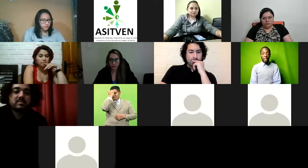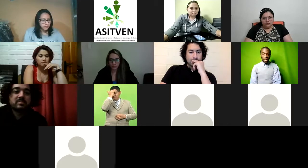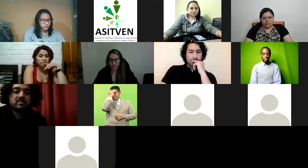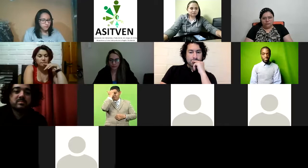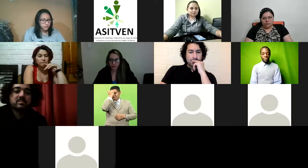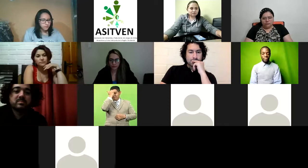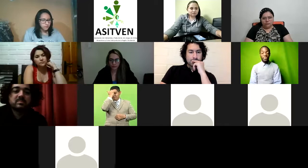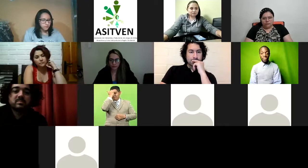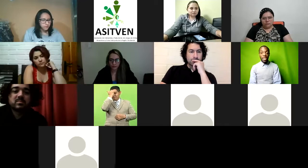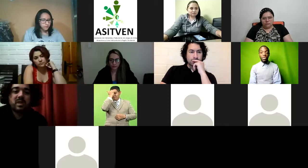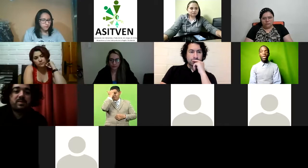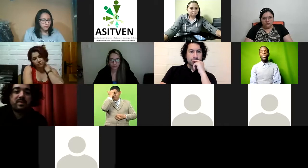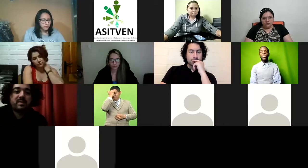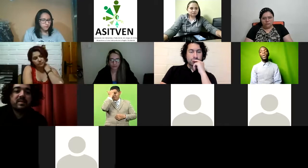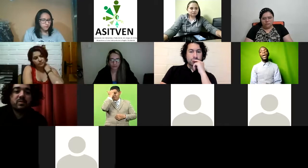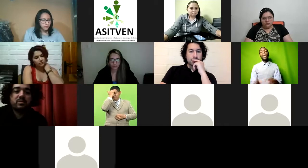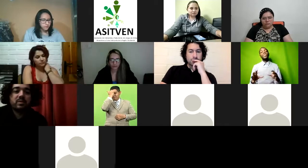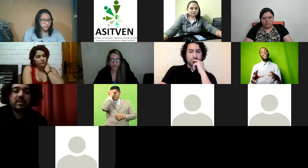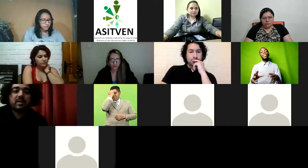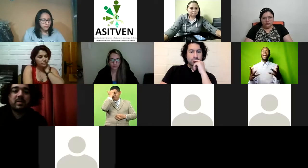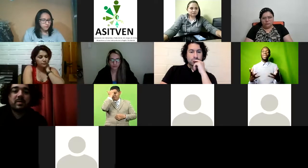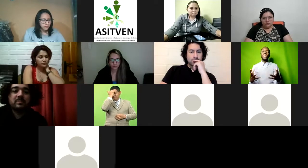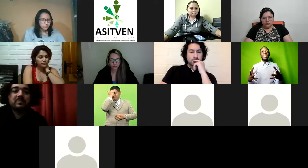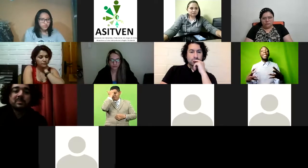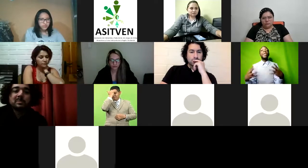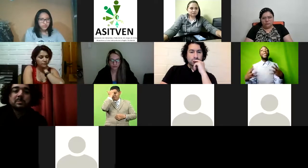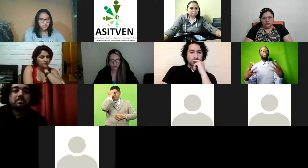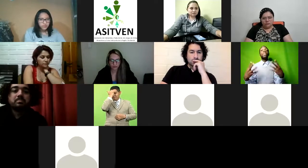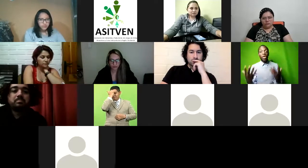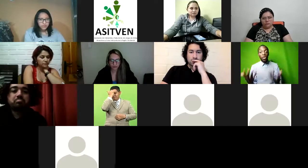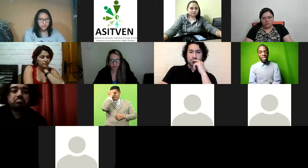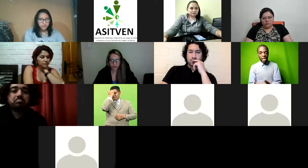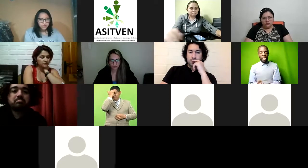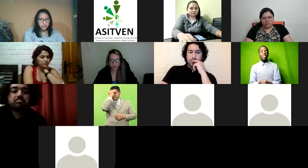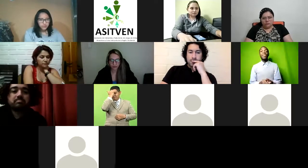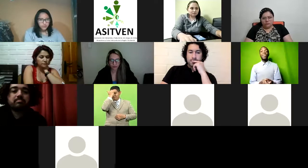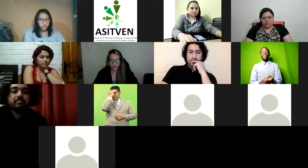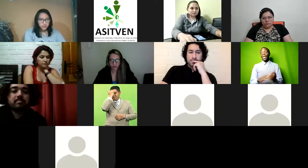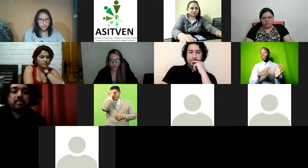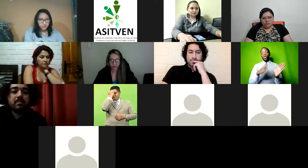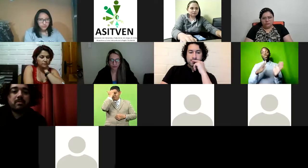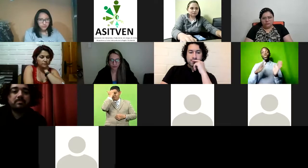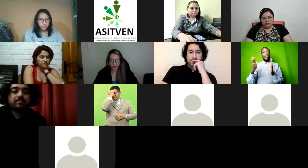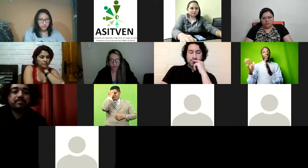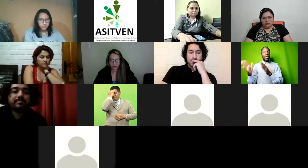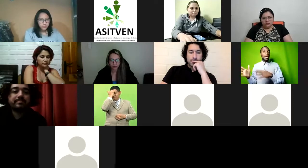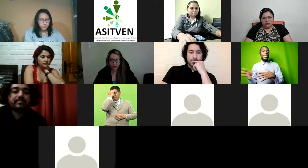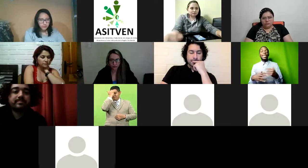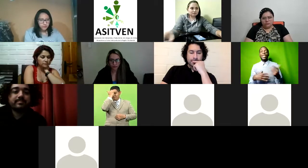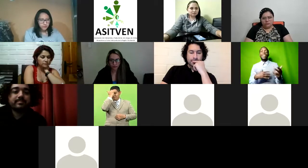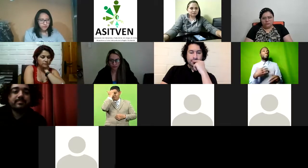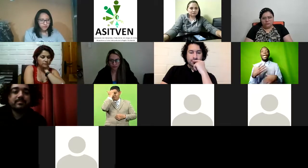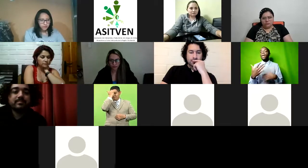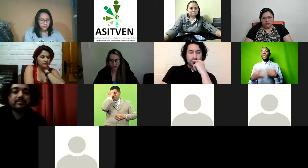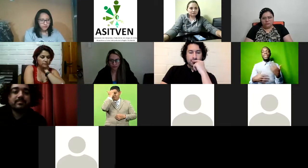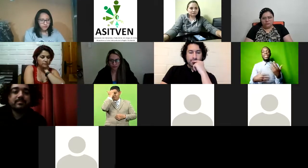idioma. ¿Sí? O sea, cuando hablamos de, bueno, más que eficiente, proficiente. O sea, en todos los tipos de niveles